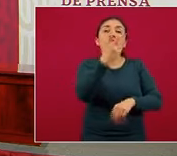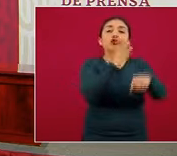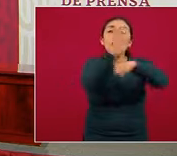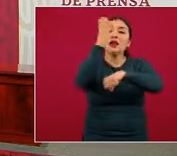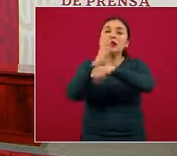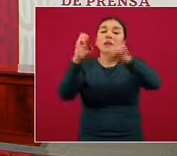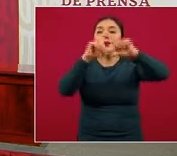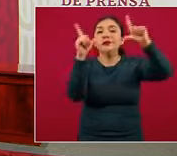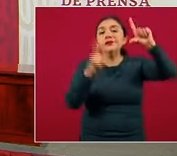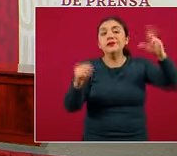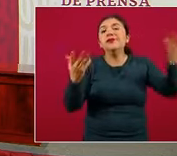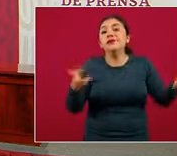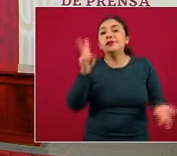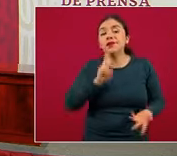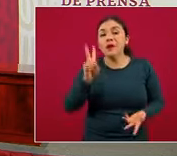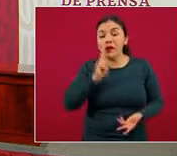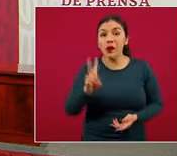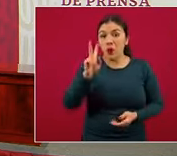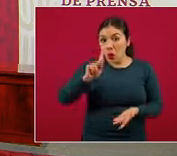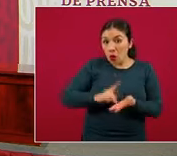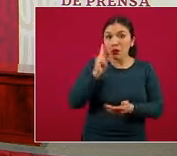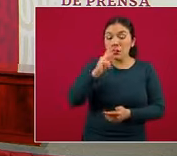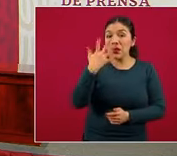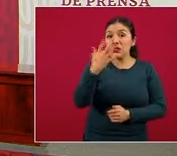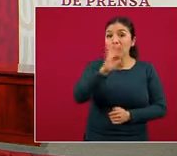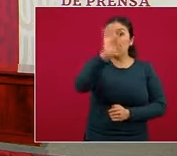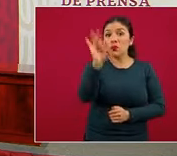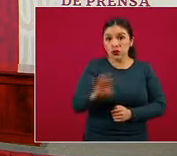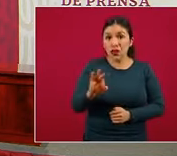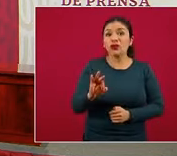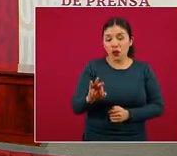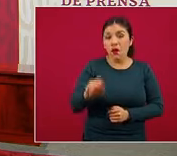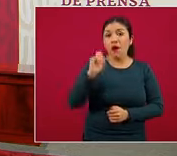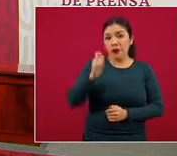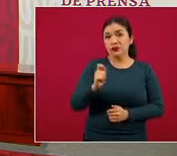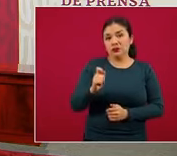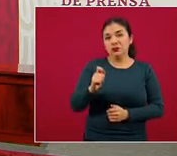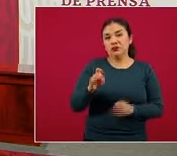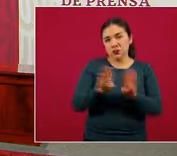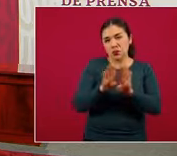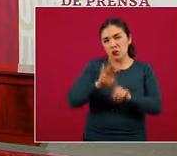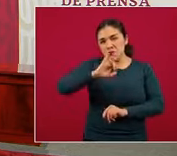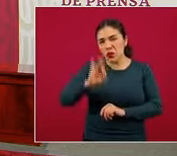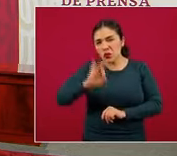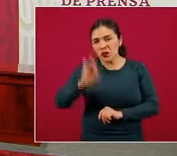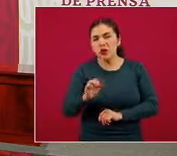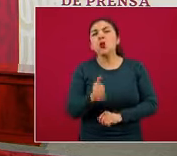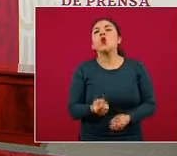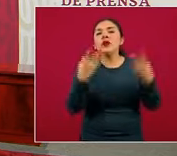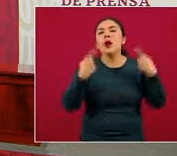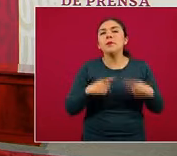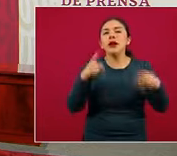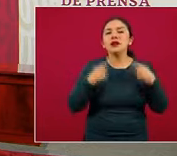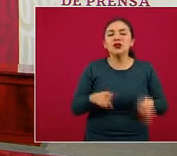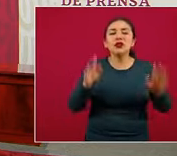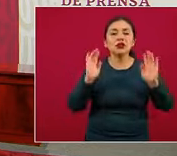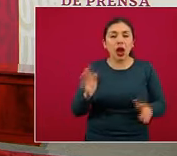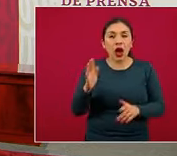entidades federativas. Volvemos a tener un 5% como la proporción de personas que en su momento